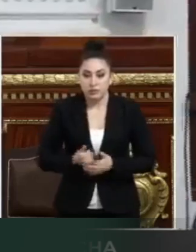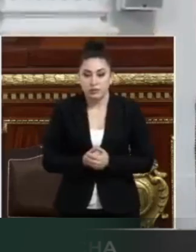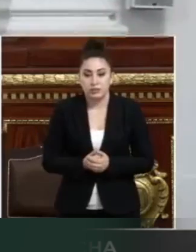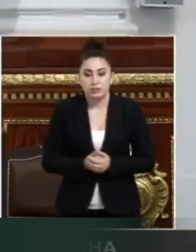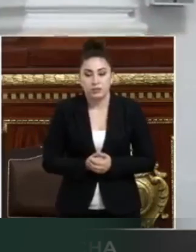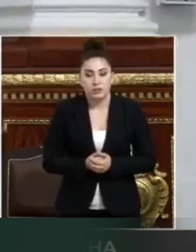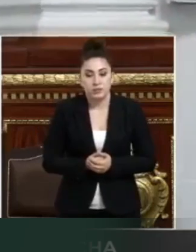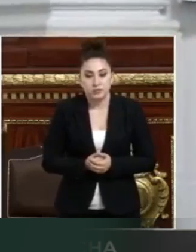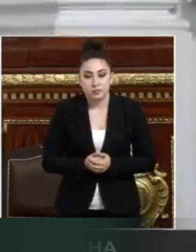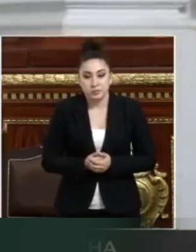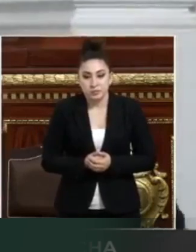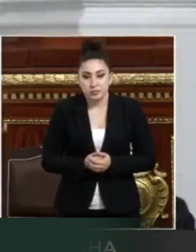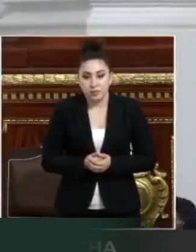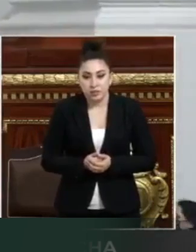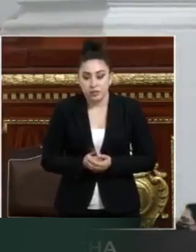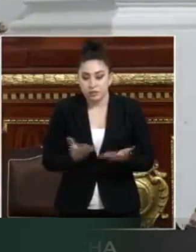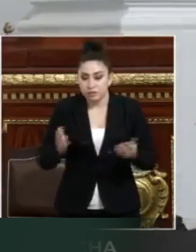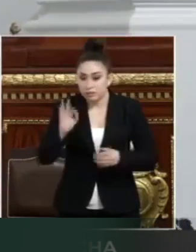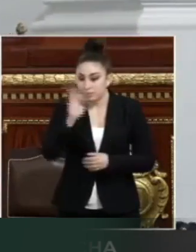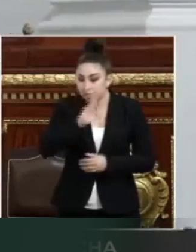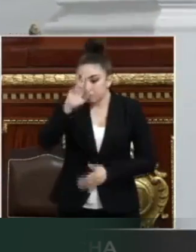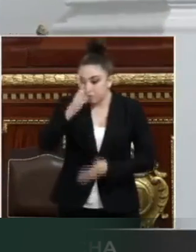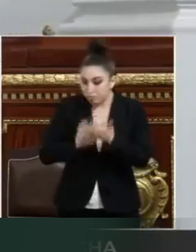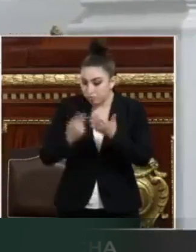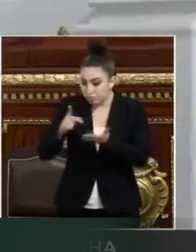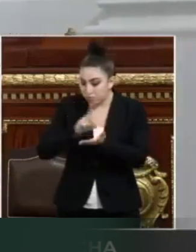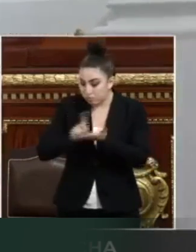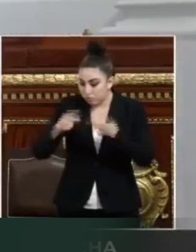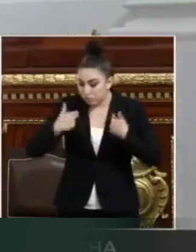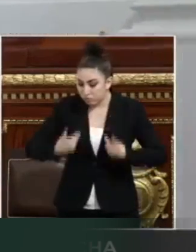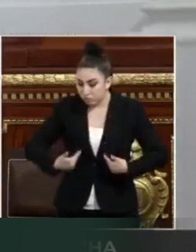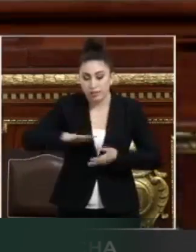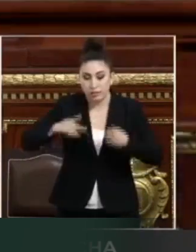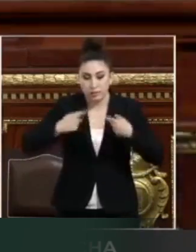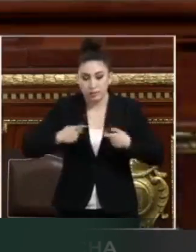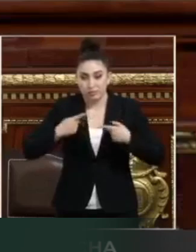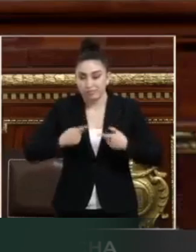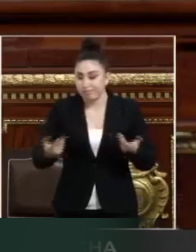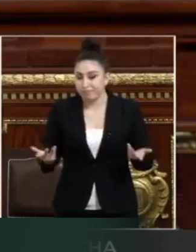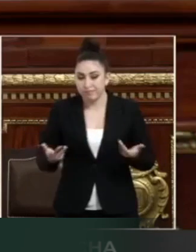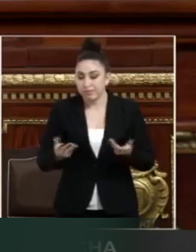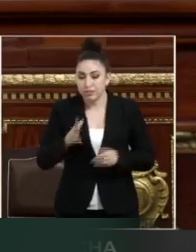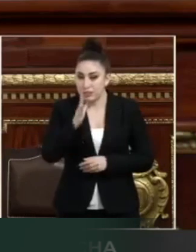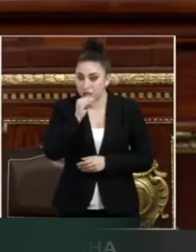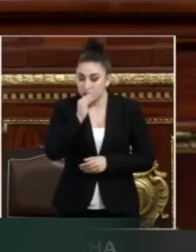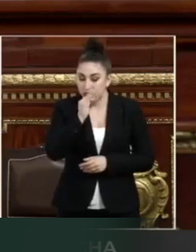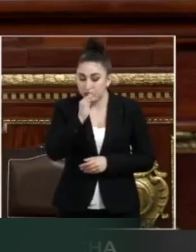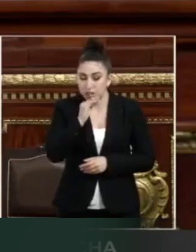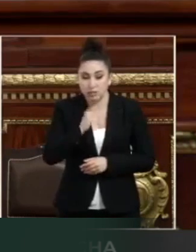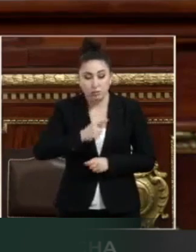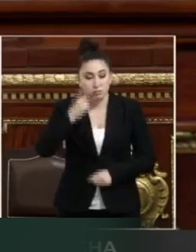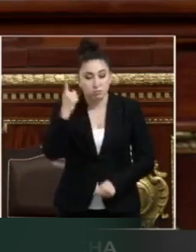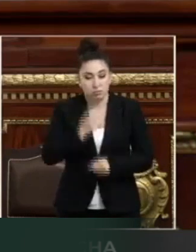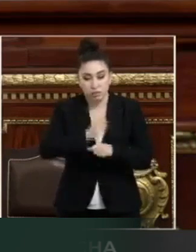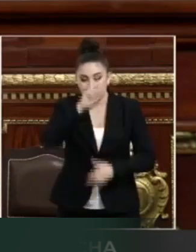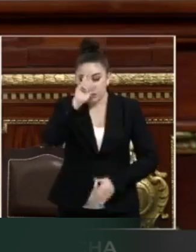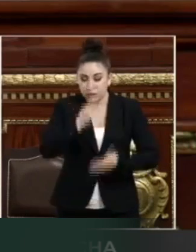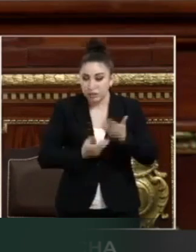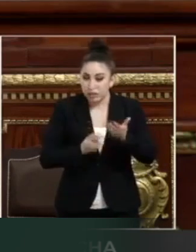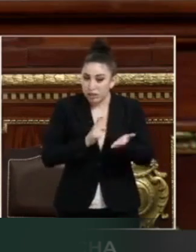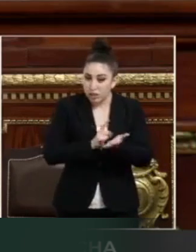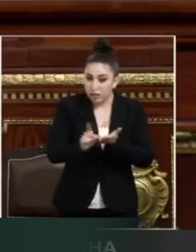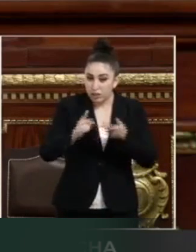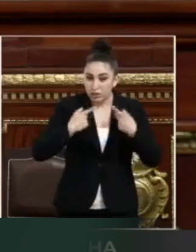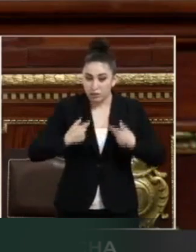o violencia obligue a contraer nupcias a una persona menor de edad. Rubio expuso que la reforma busca un castigo